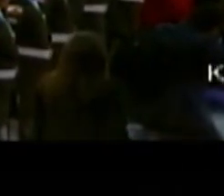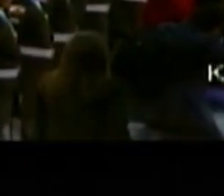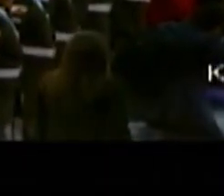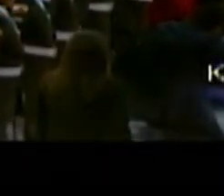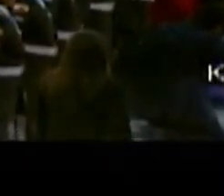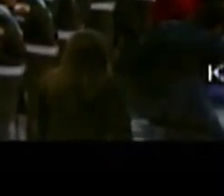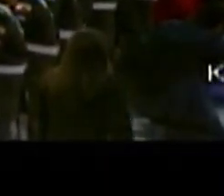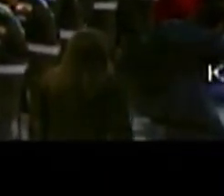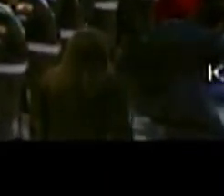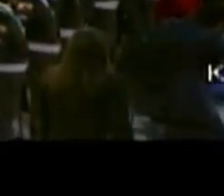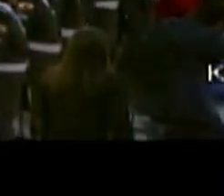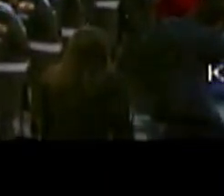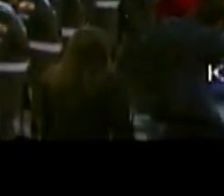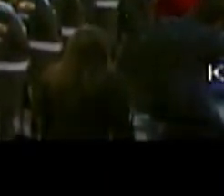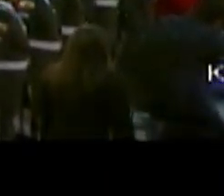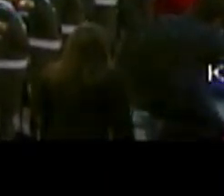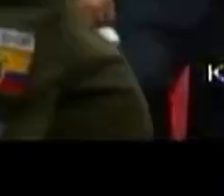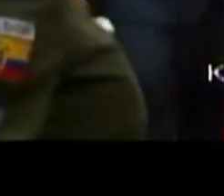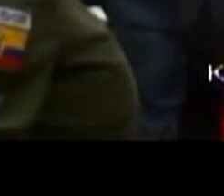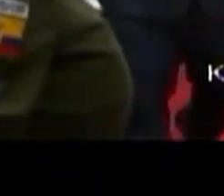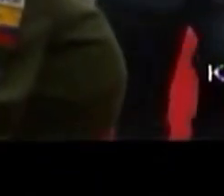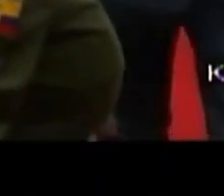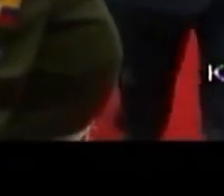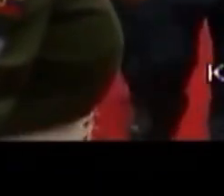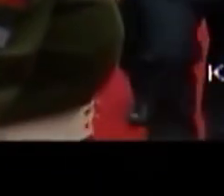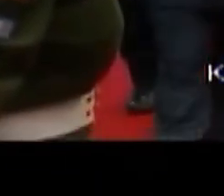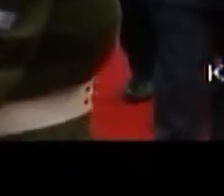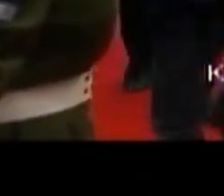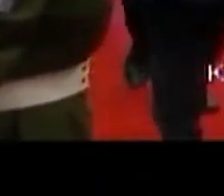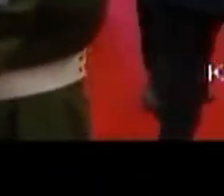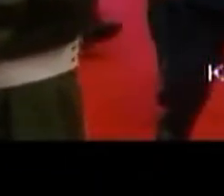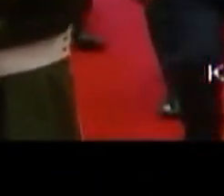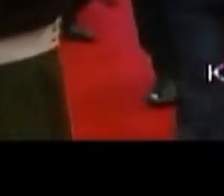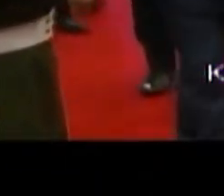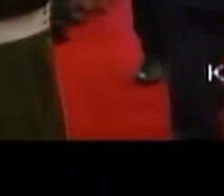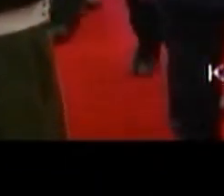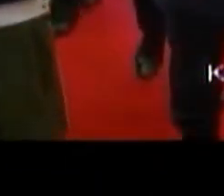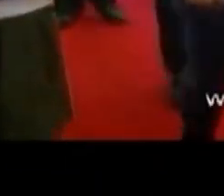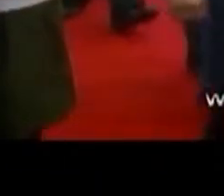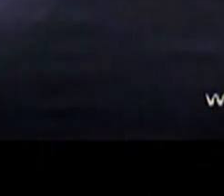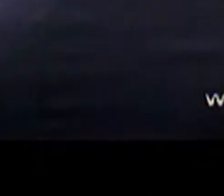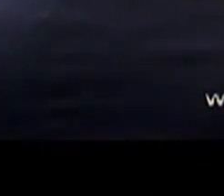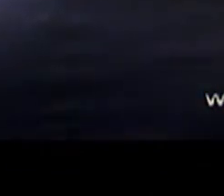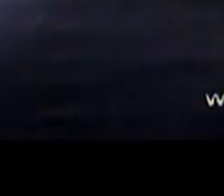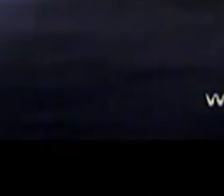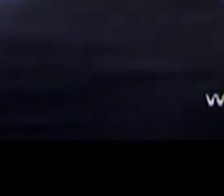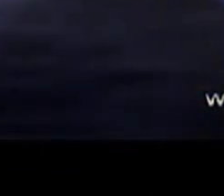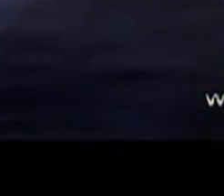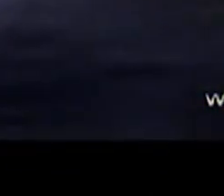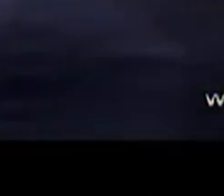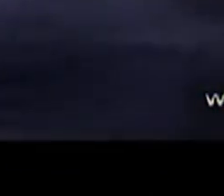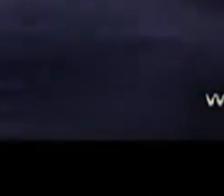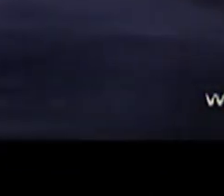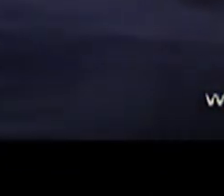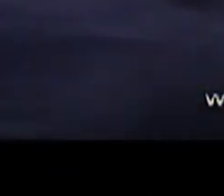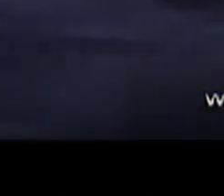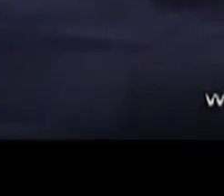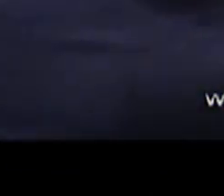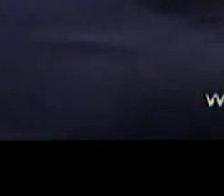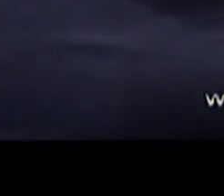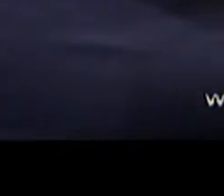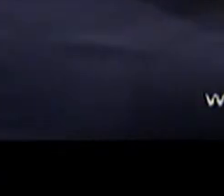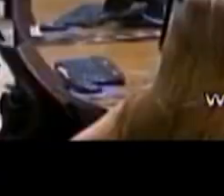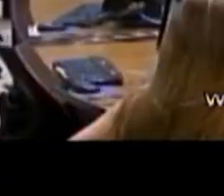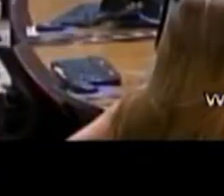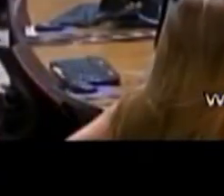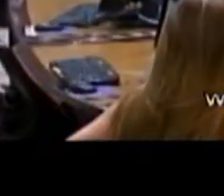Por segunda ocasión en la historia del país, una mujer ocupa la vicepresidencia de la República. Se trata de María Alejandra